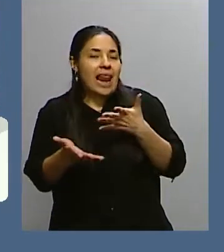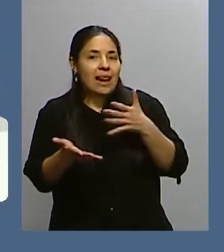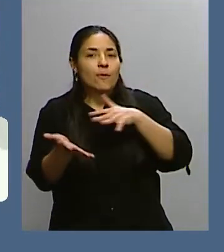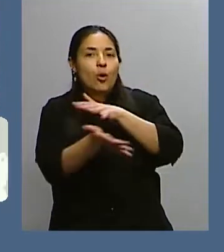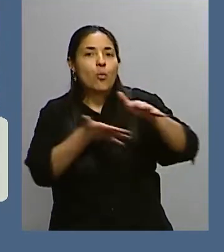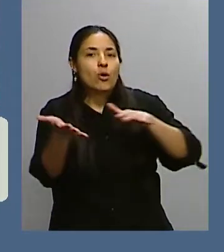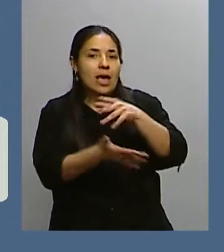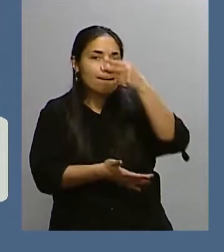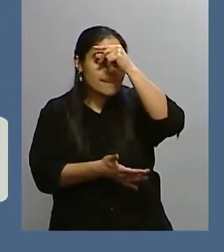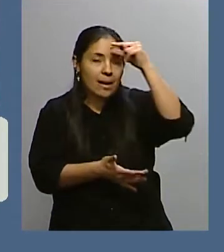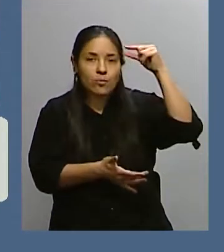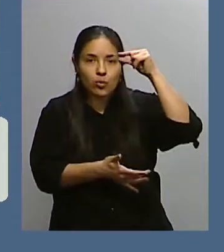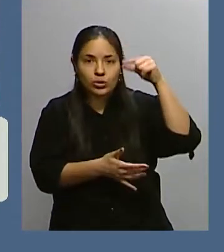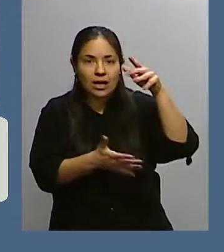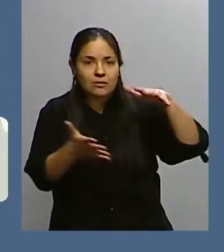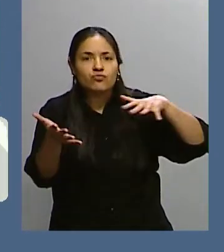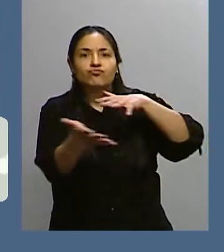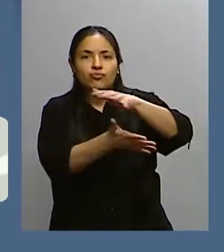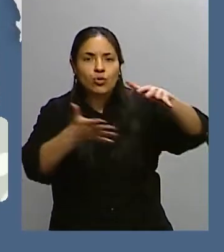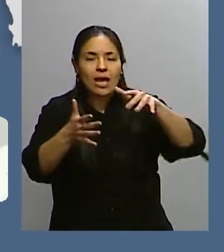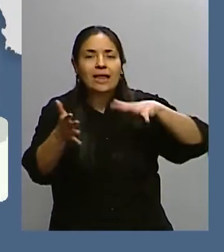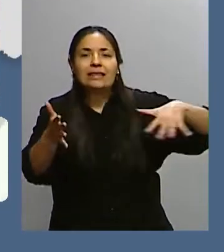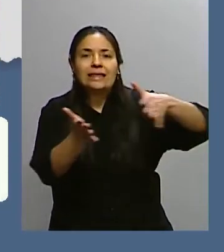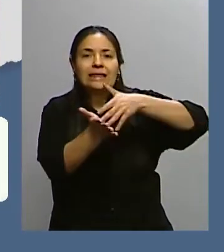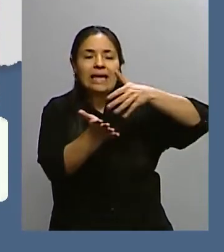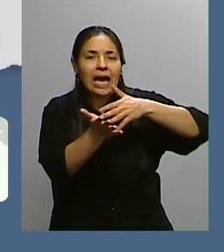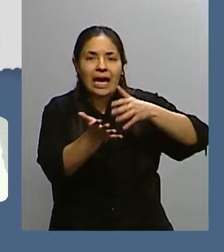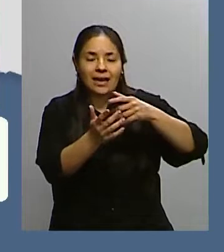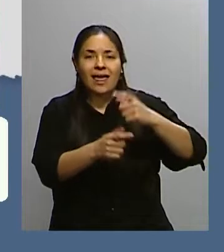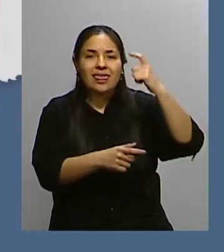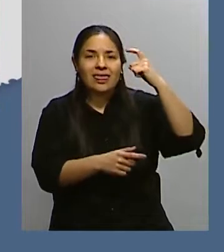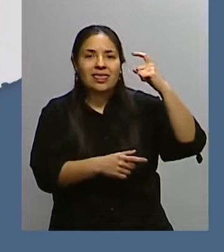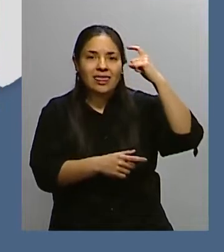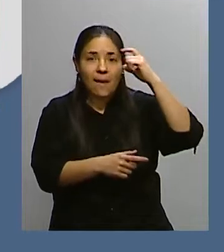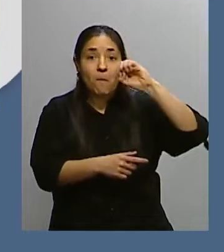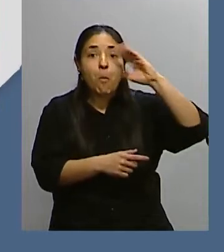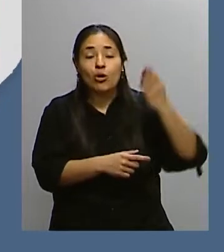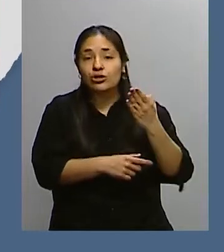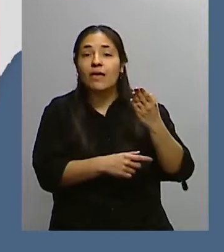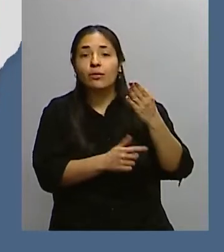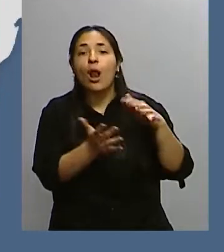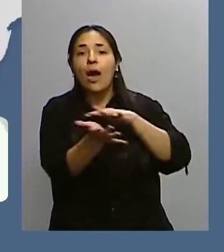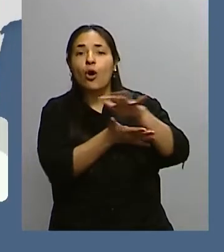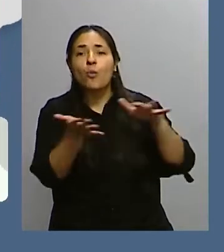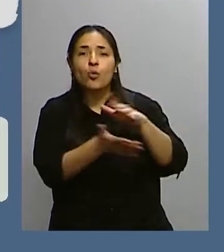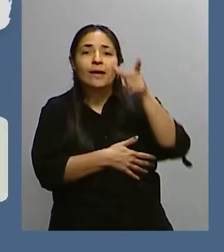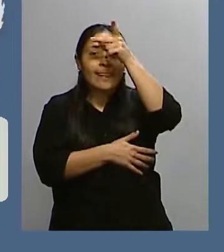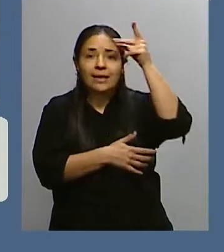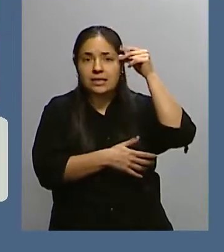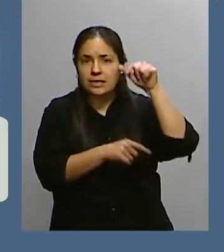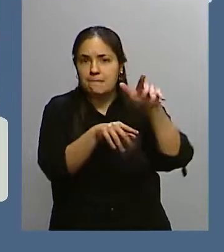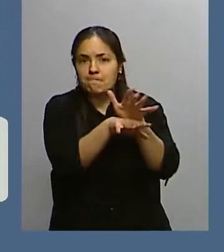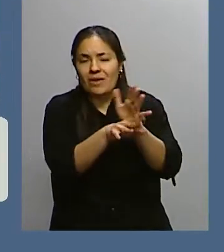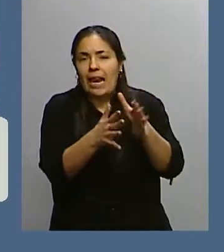mapuche tiene una presencia demográfica muy fuerte, es el 10% de la población de Chile. Y,